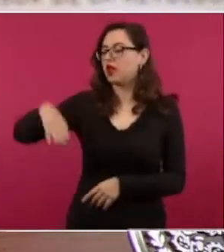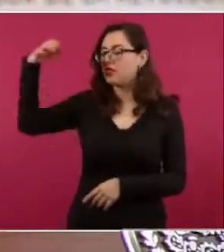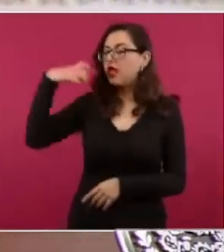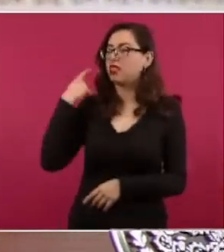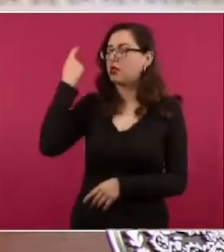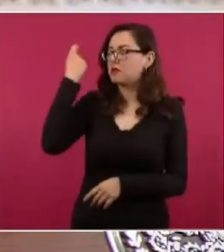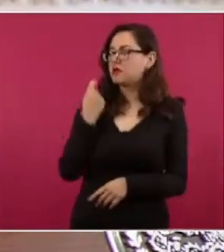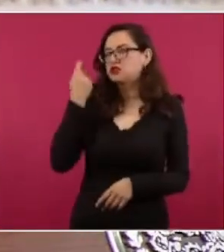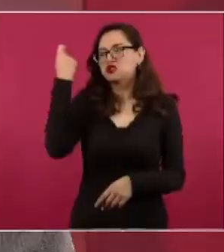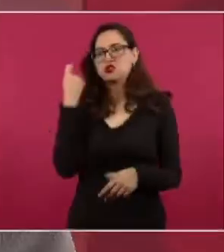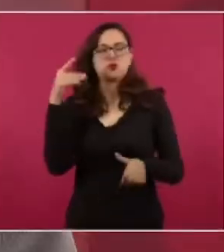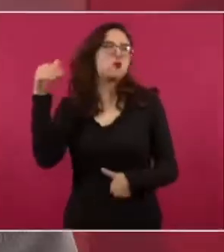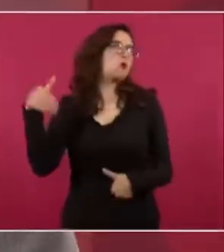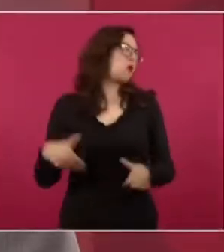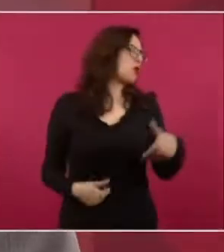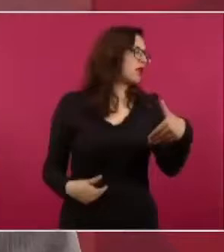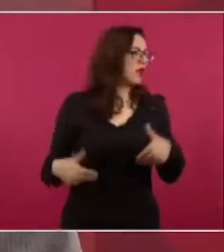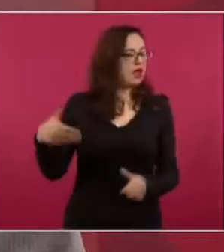con